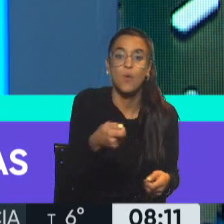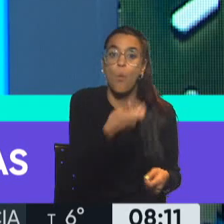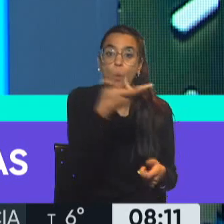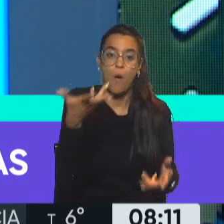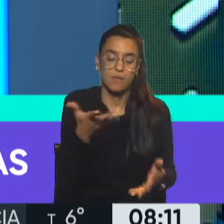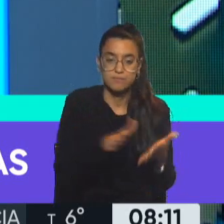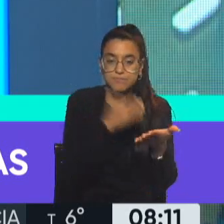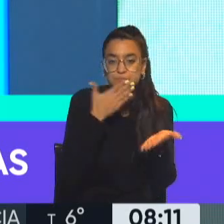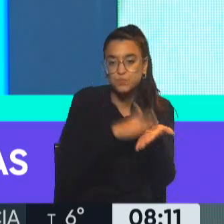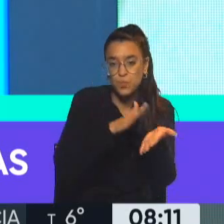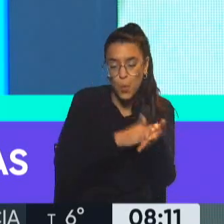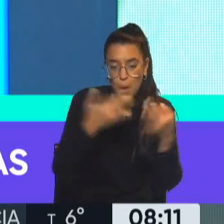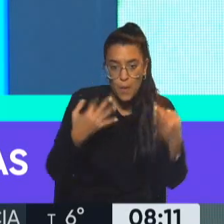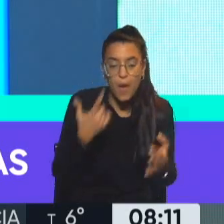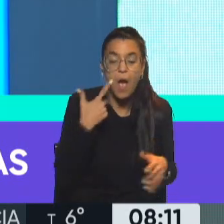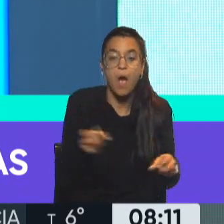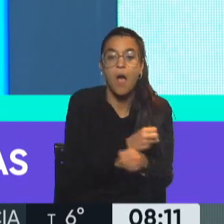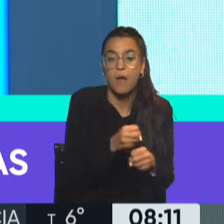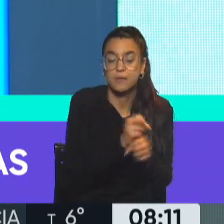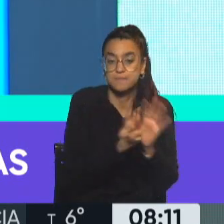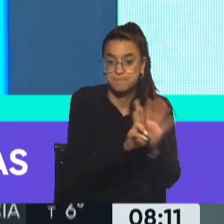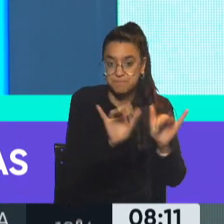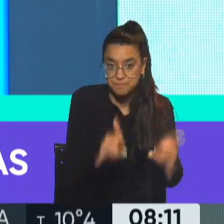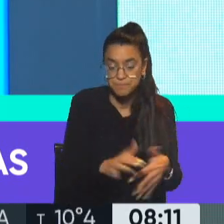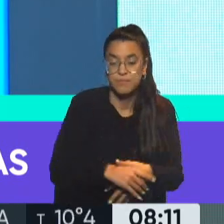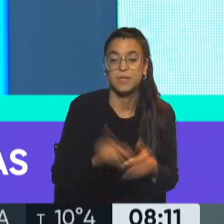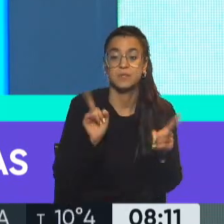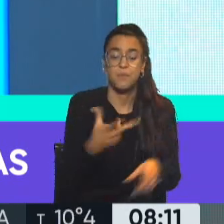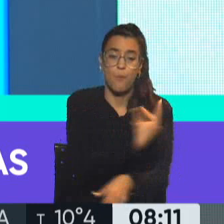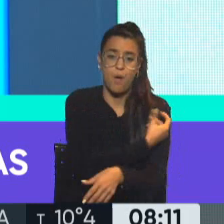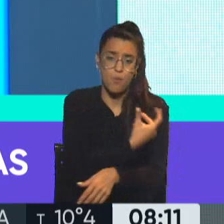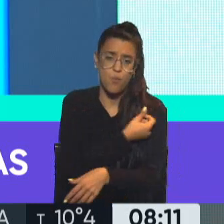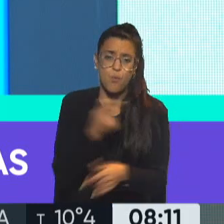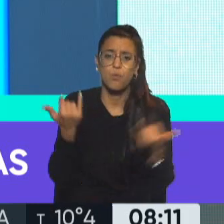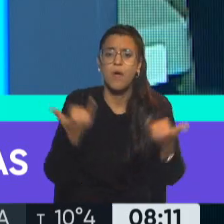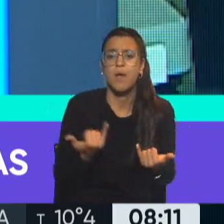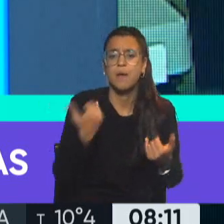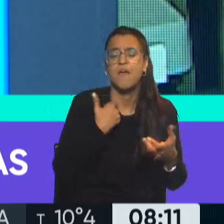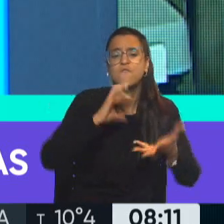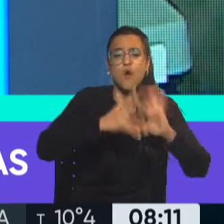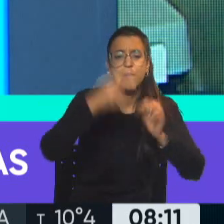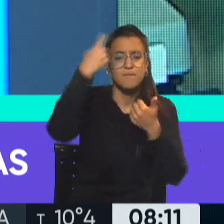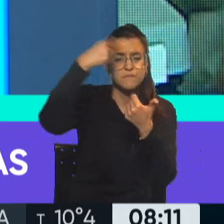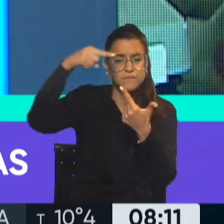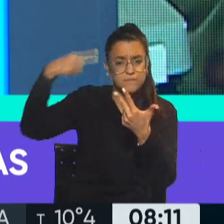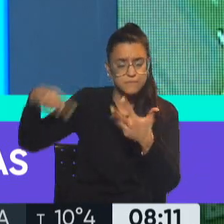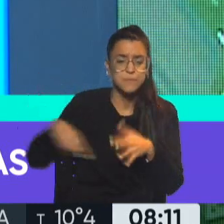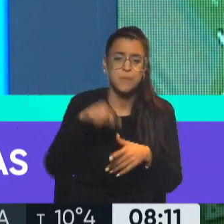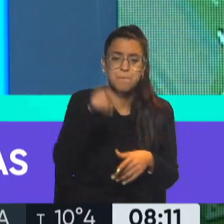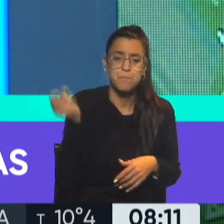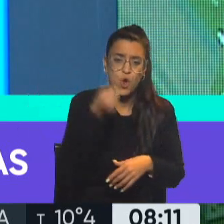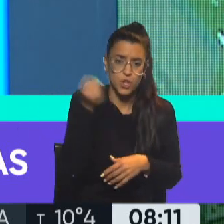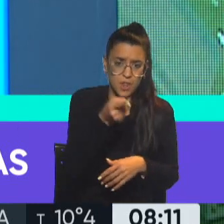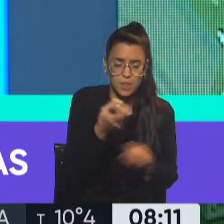a un ensayo clínico y autorizarse. Y además las vacunas son todas de distinta plataforma, eso es importante. Porque eso